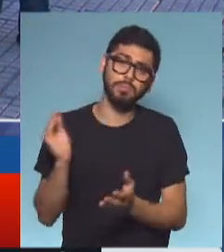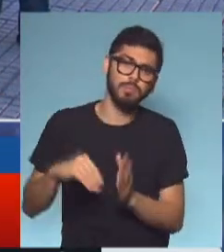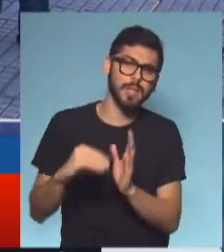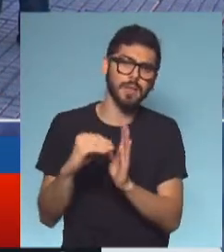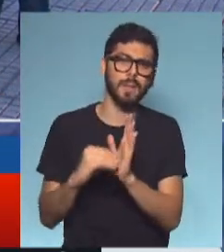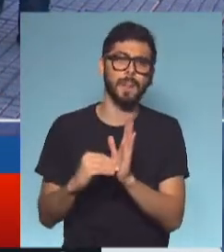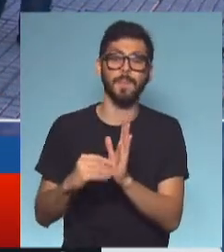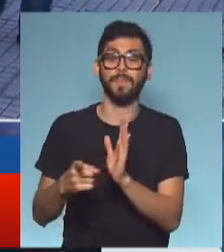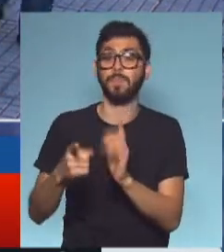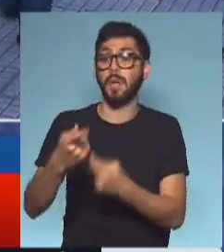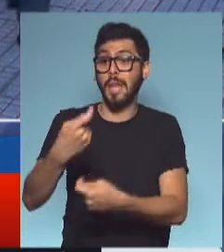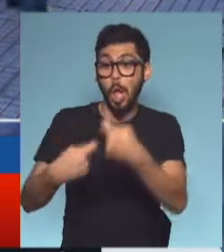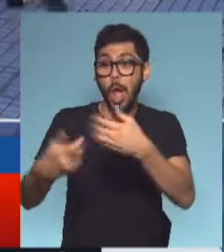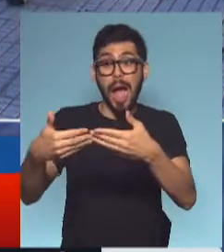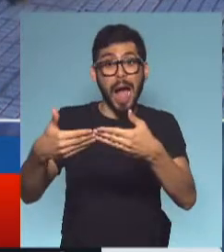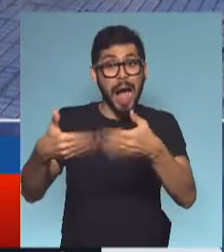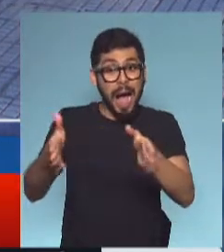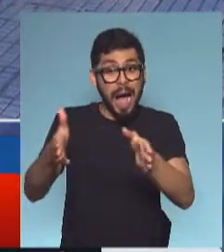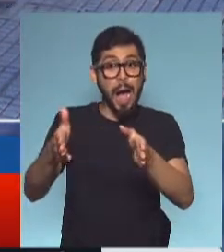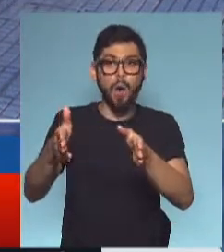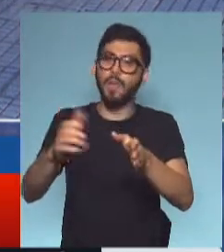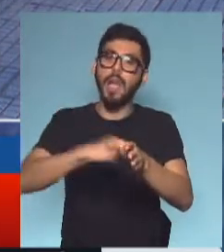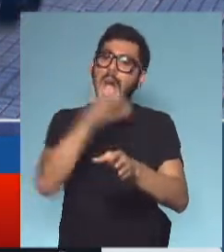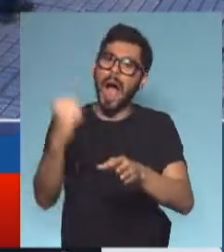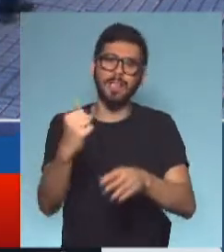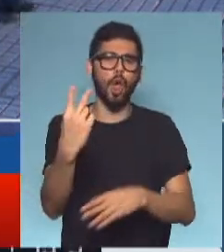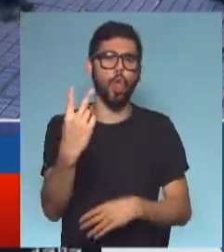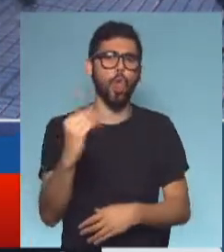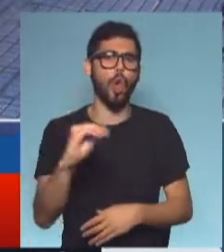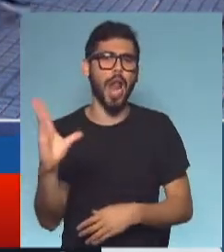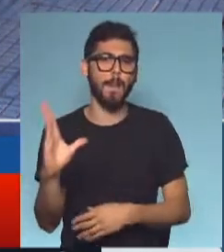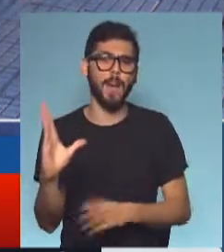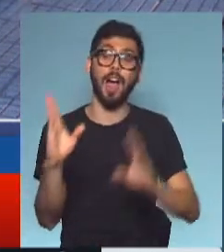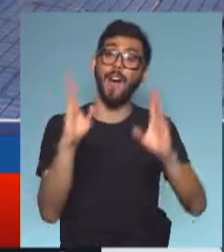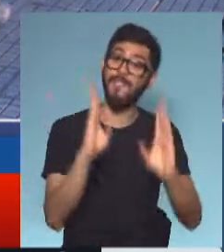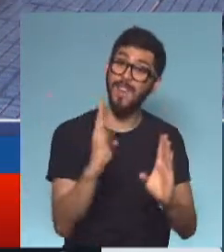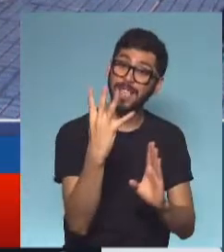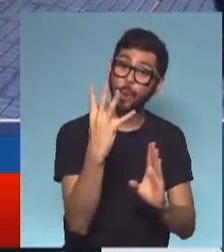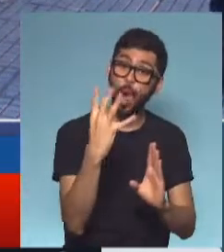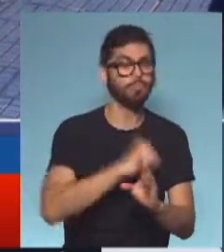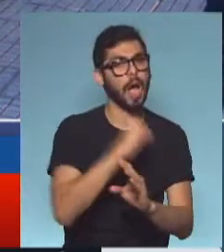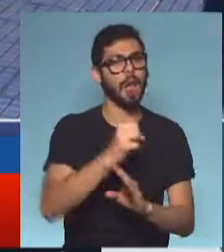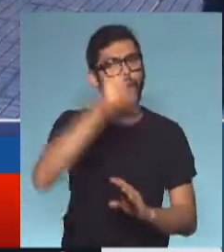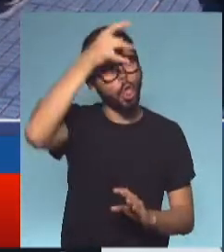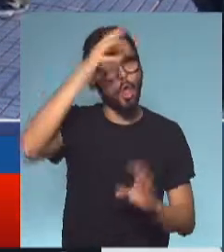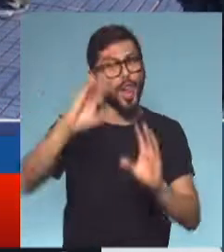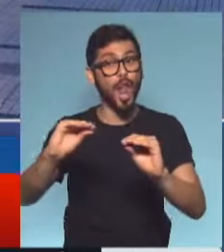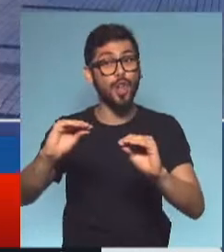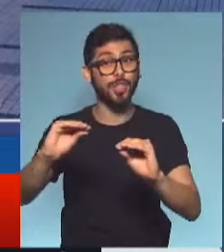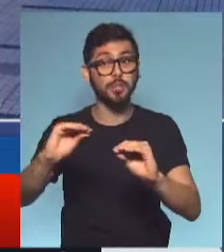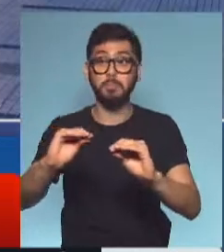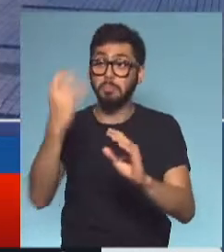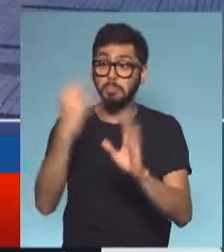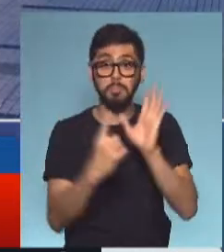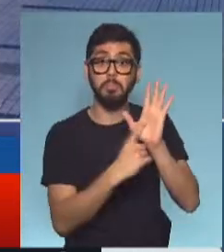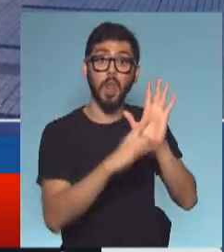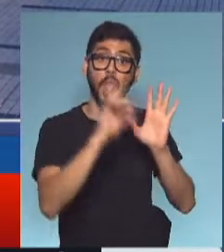la apertura de comercios y negocios es hasta las 2 de la mañana, en fase 4 es hasta las 12 de la noche. Son medidas que no